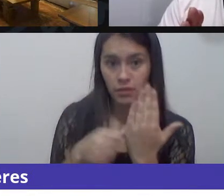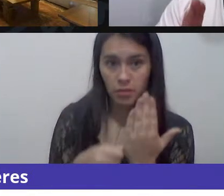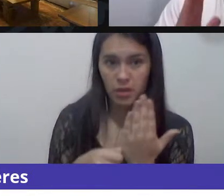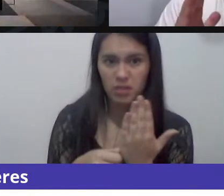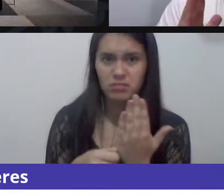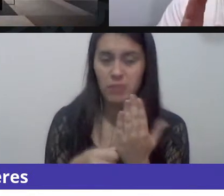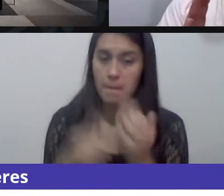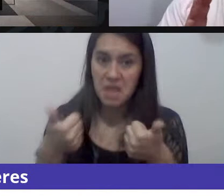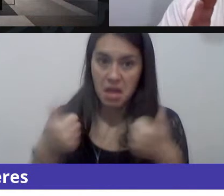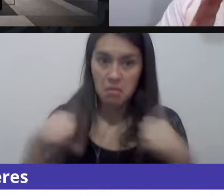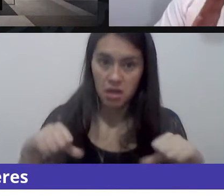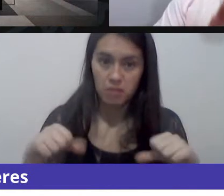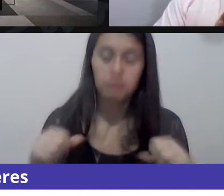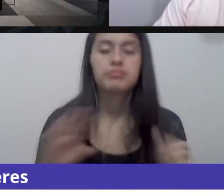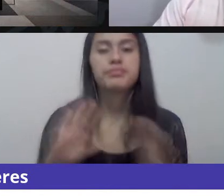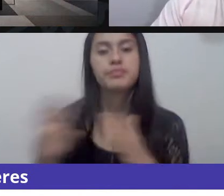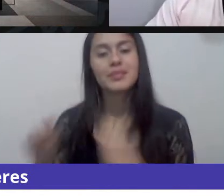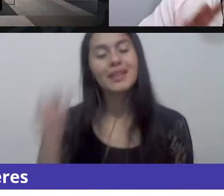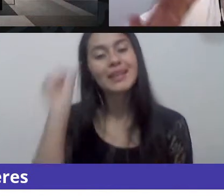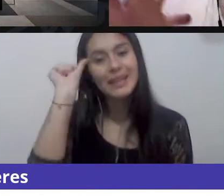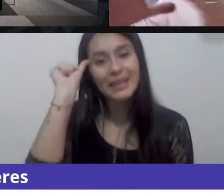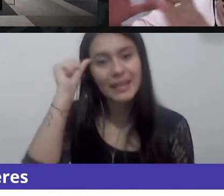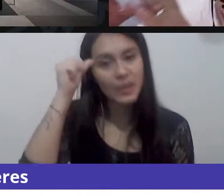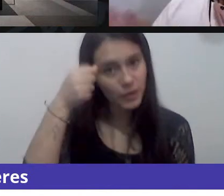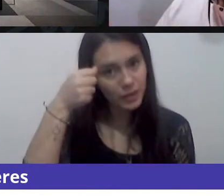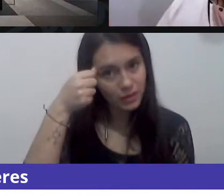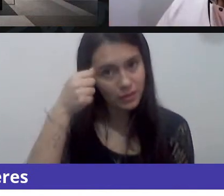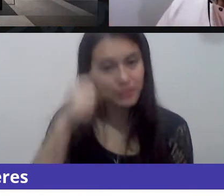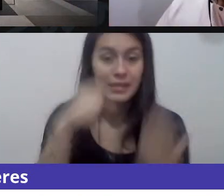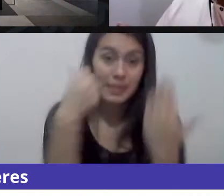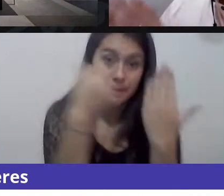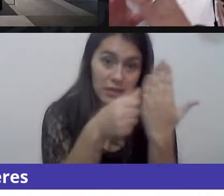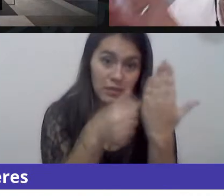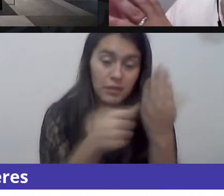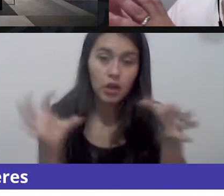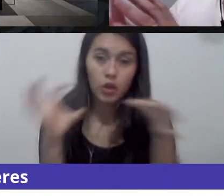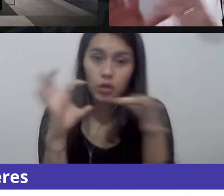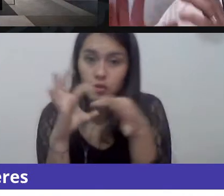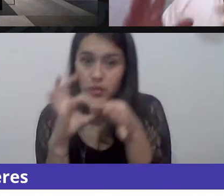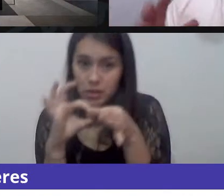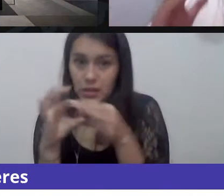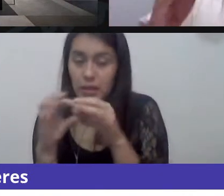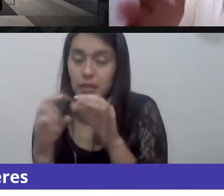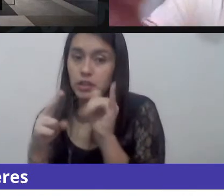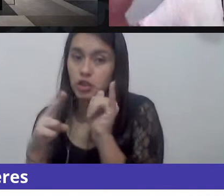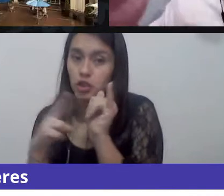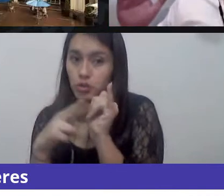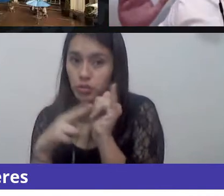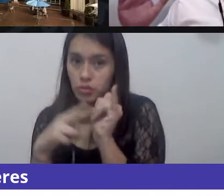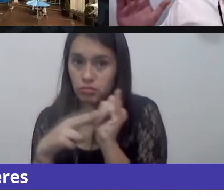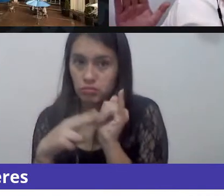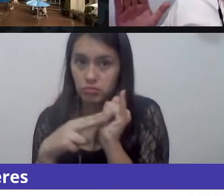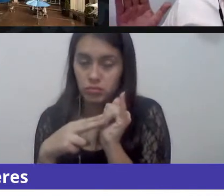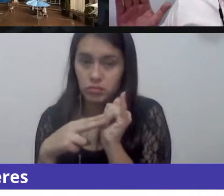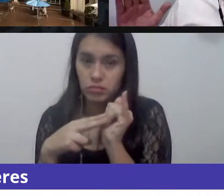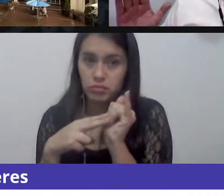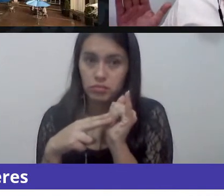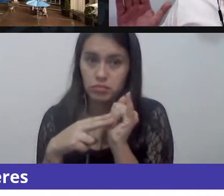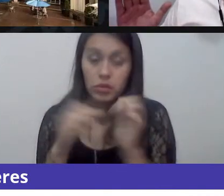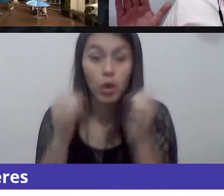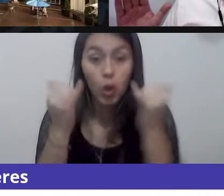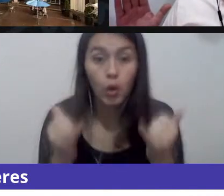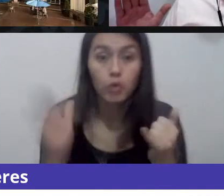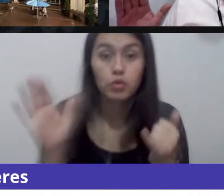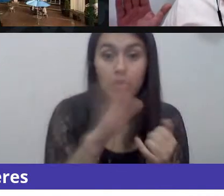contenido. Gestor de contenido, y esto va a salir por YouTube. Por YouTube. O sea, en este momento ustedes me están viendo por YouTube.